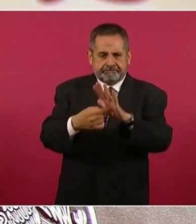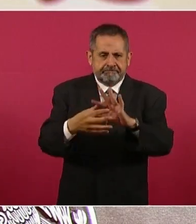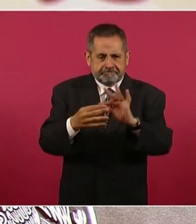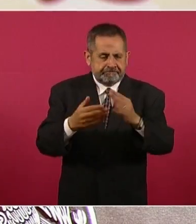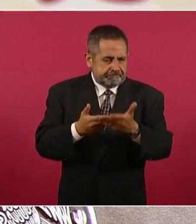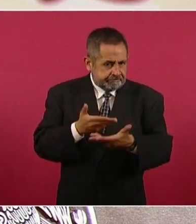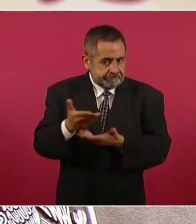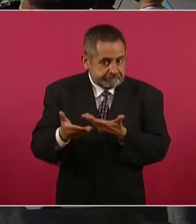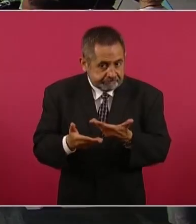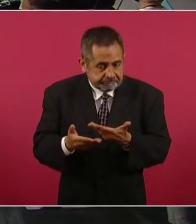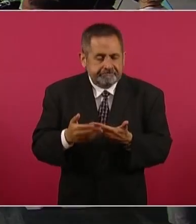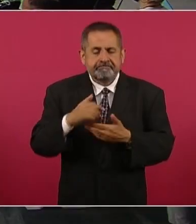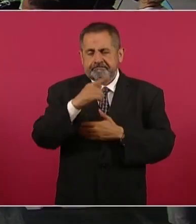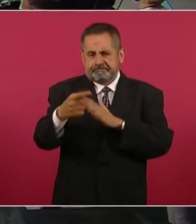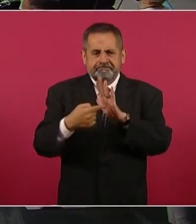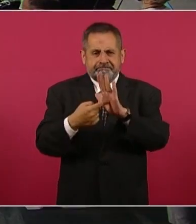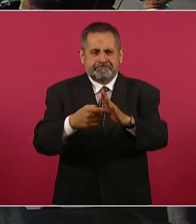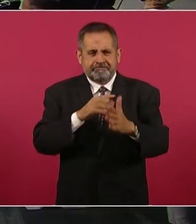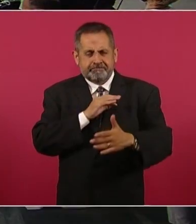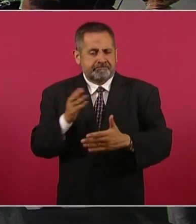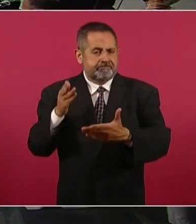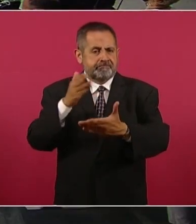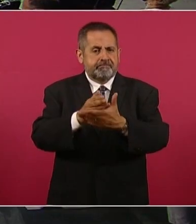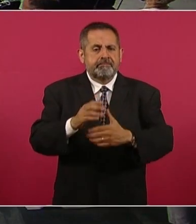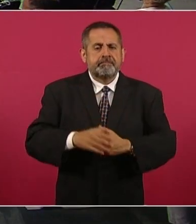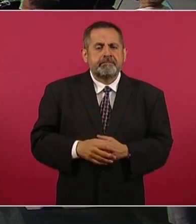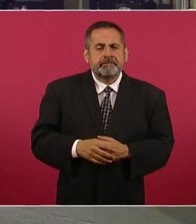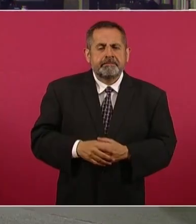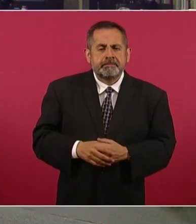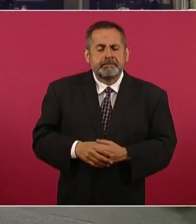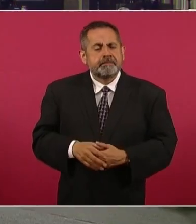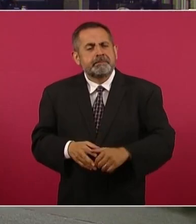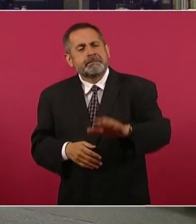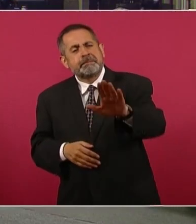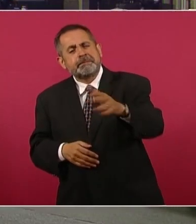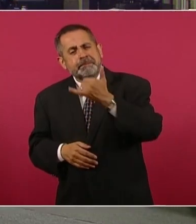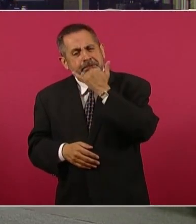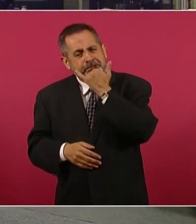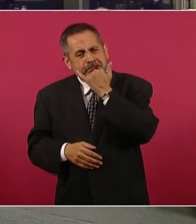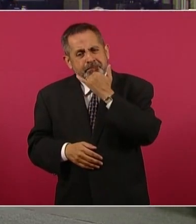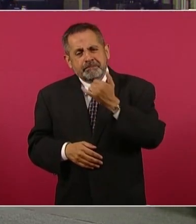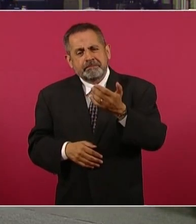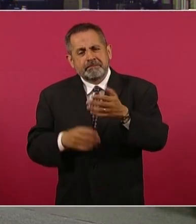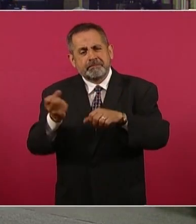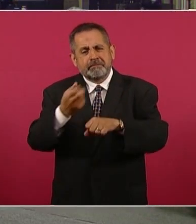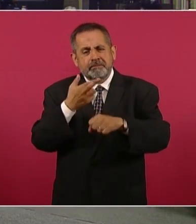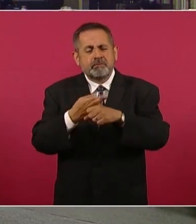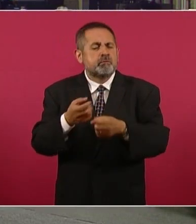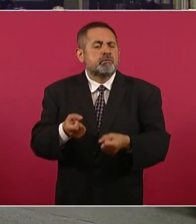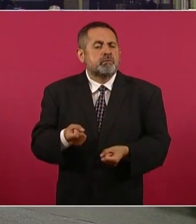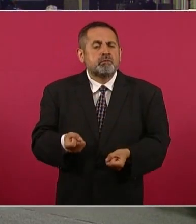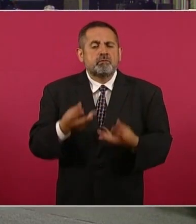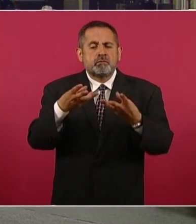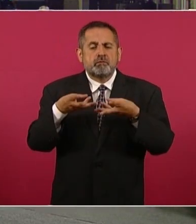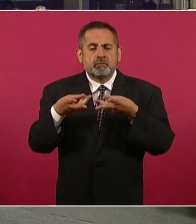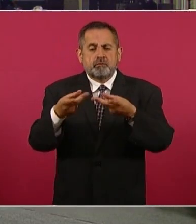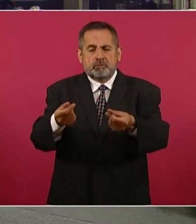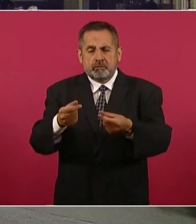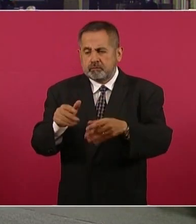les ofrezca. Muchas gracias. Perdón, señor secretario, ¿tendrá el monto que ha representado para la dependencia este